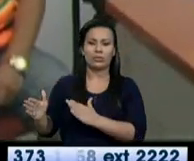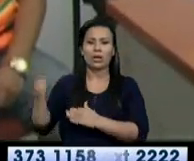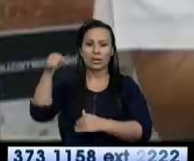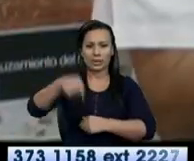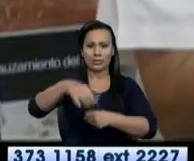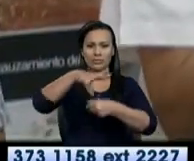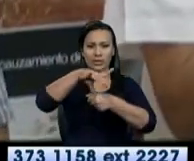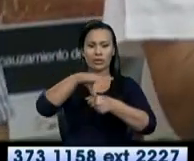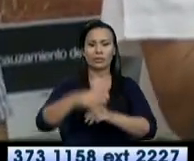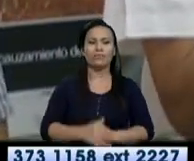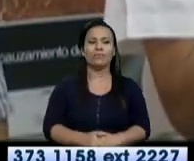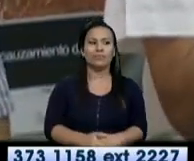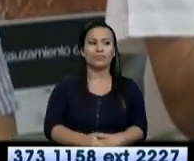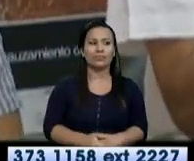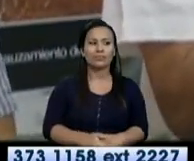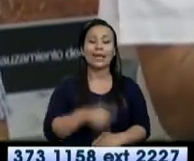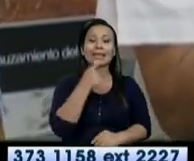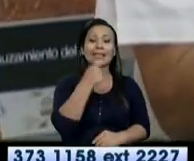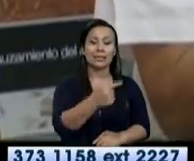feriado.